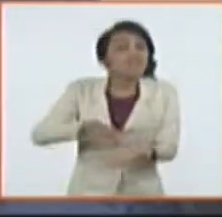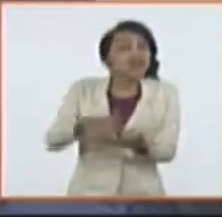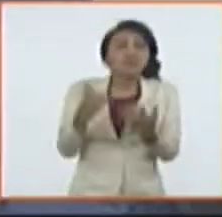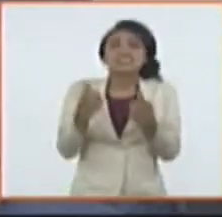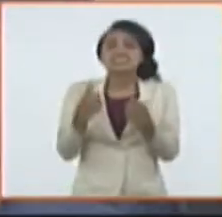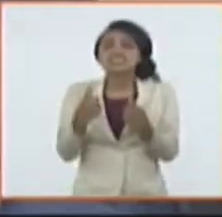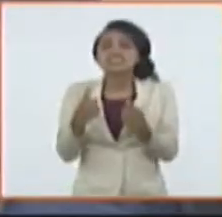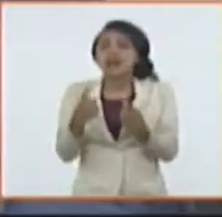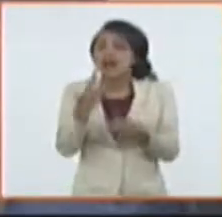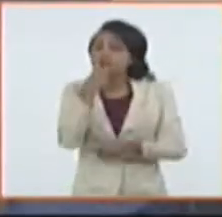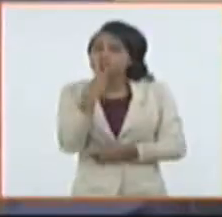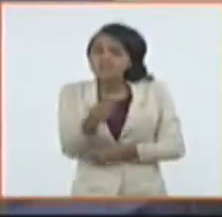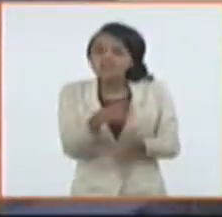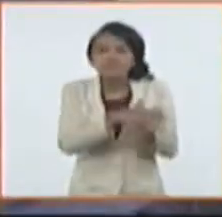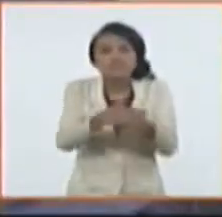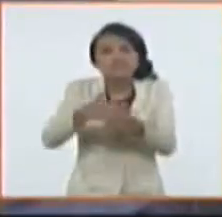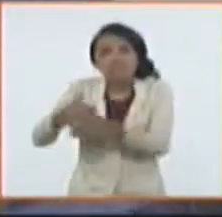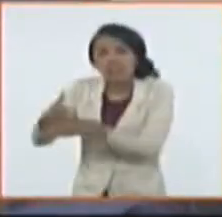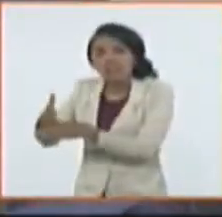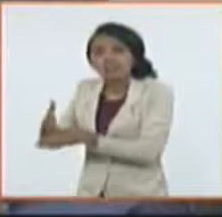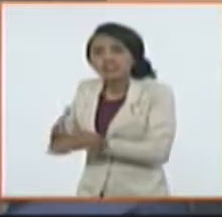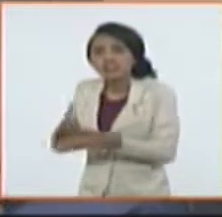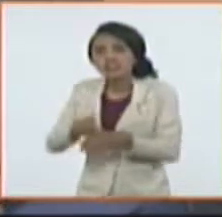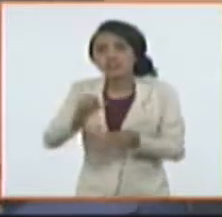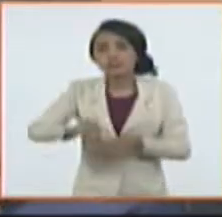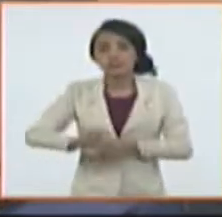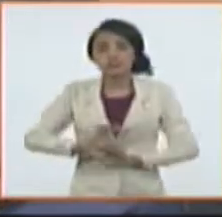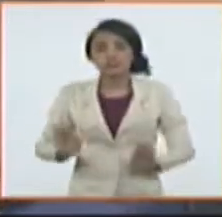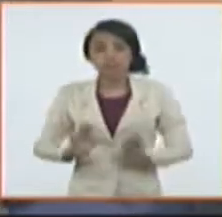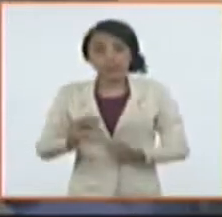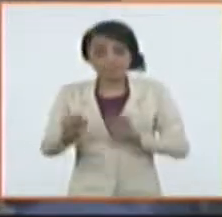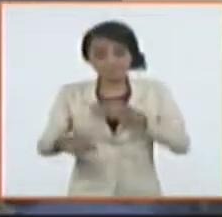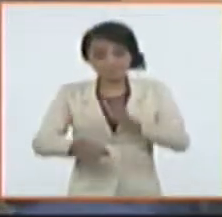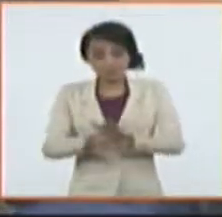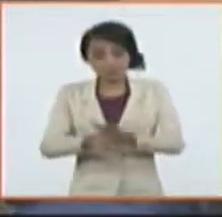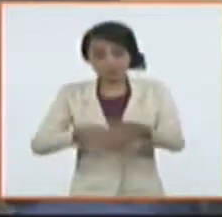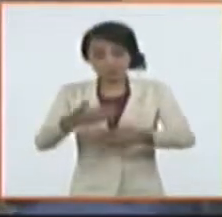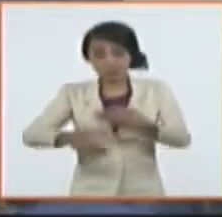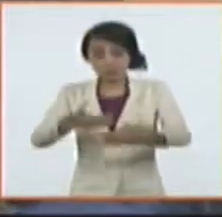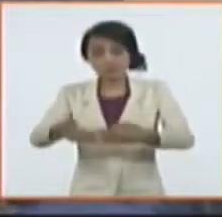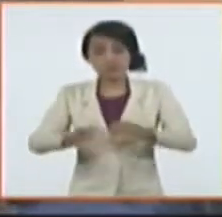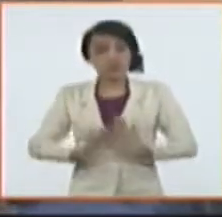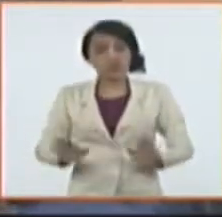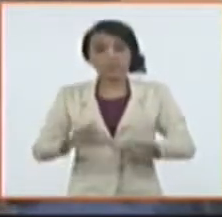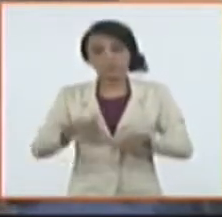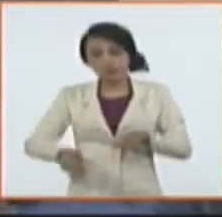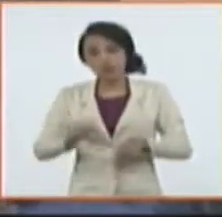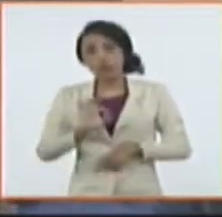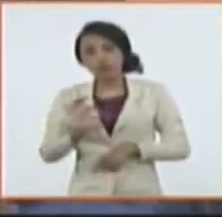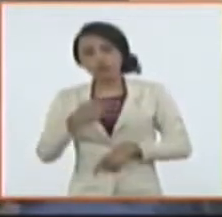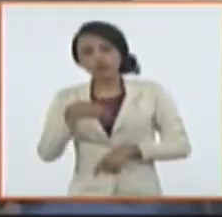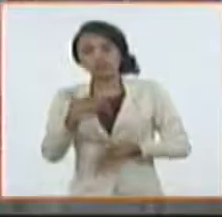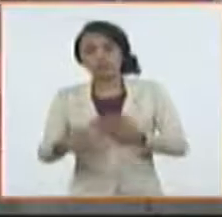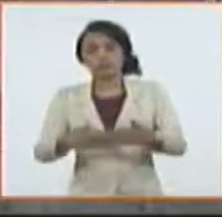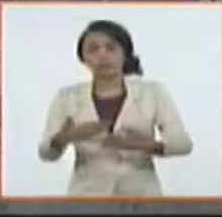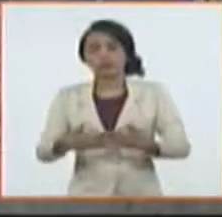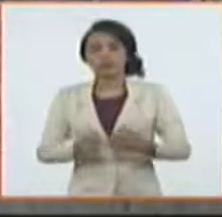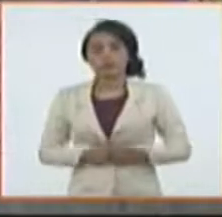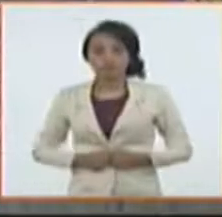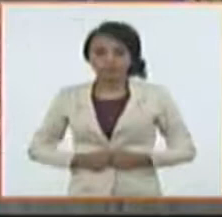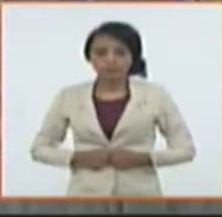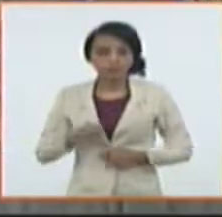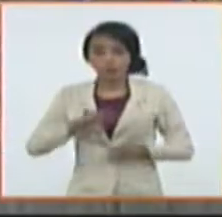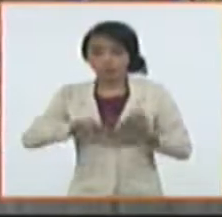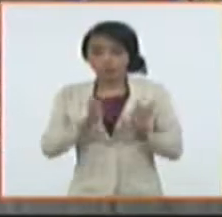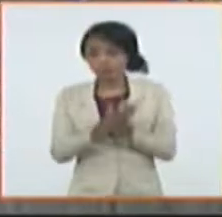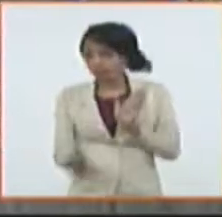diferente a la gente, todos esos temas, y ya habíamos empezado un proceso de implementación de los acuerdos del Congreso. Todo eso estaba